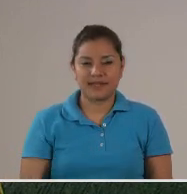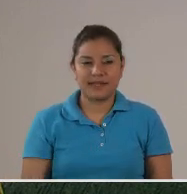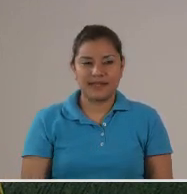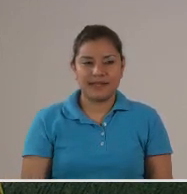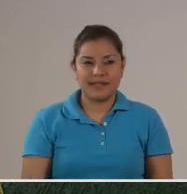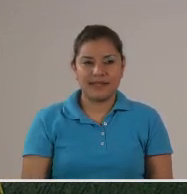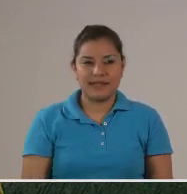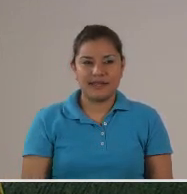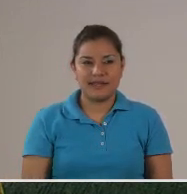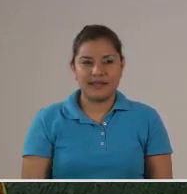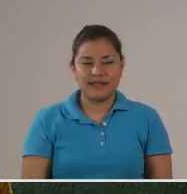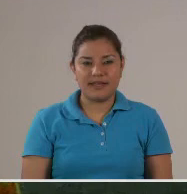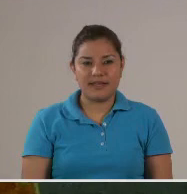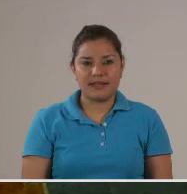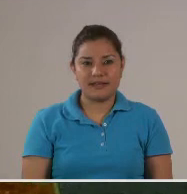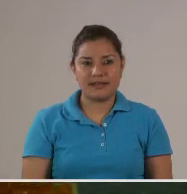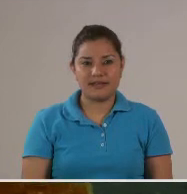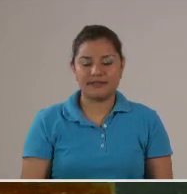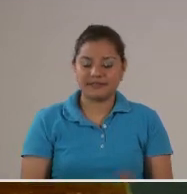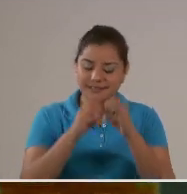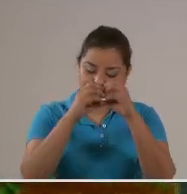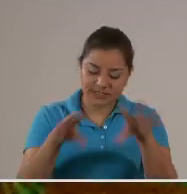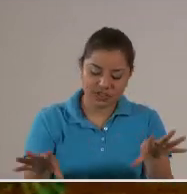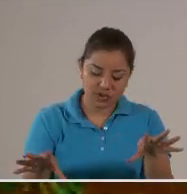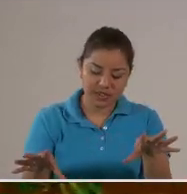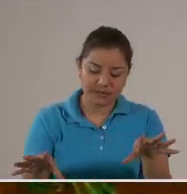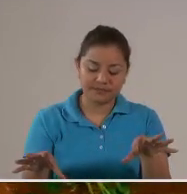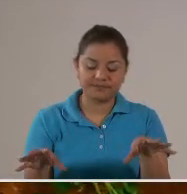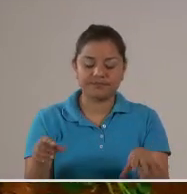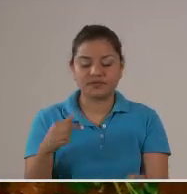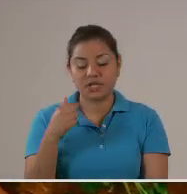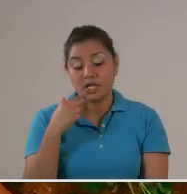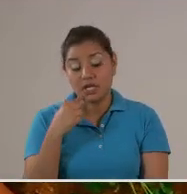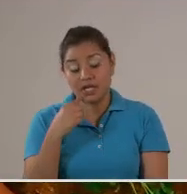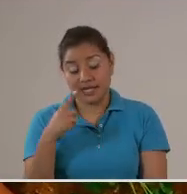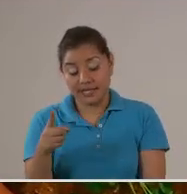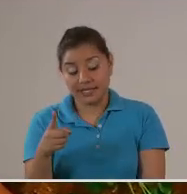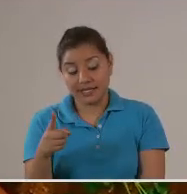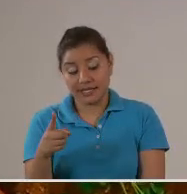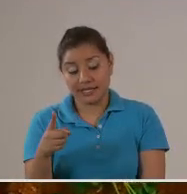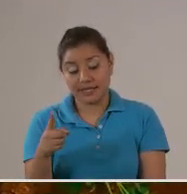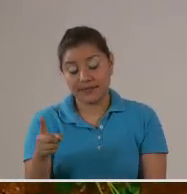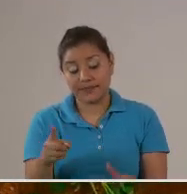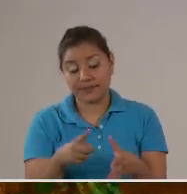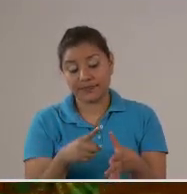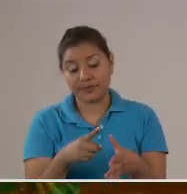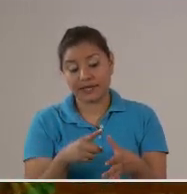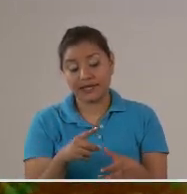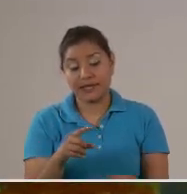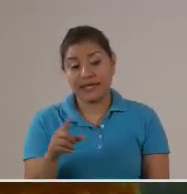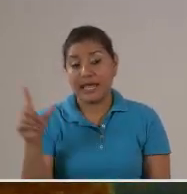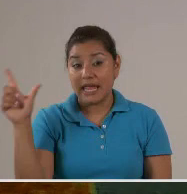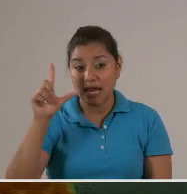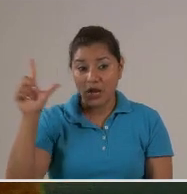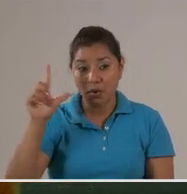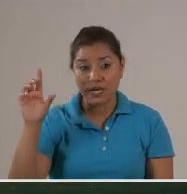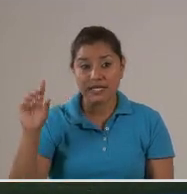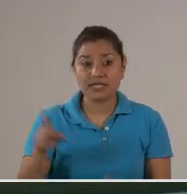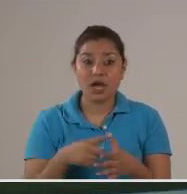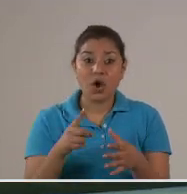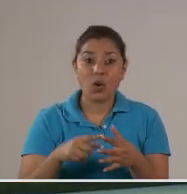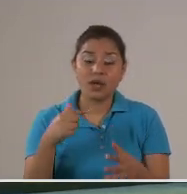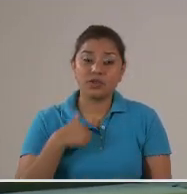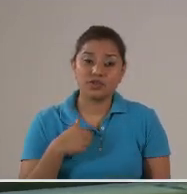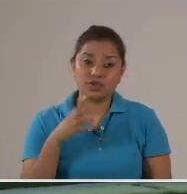otra de las formas es la que le mencioné el día lunes cuando hablé de las divisiones es decir el el